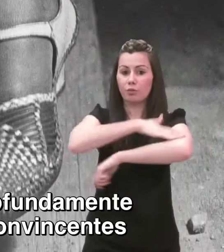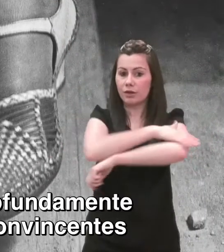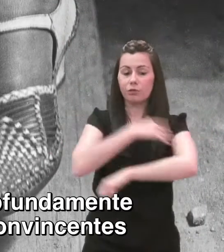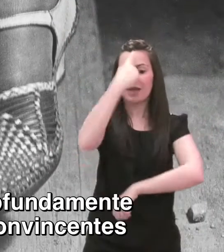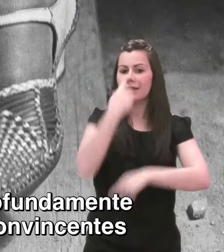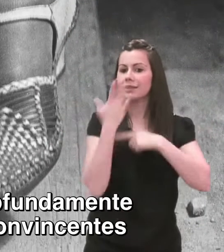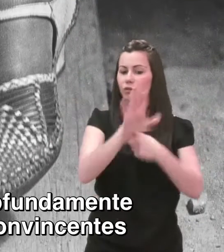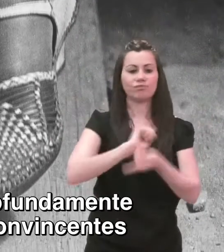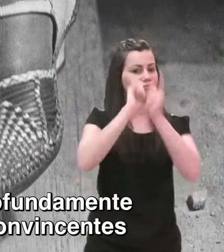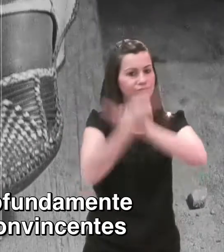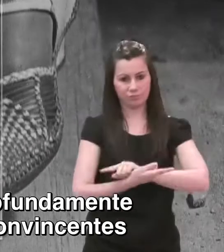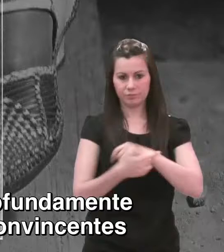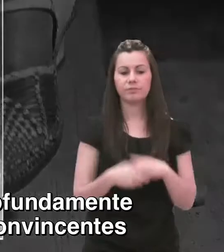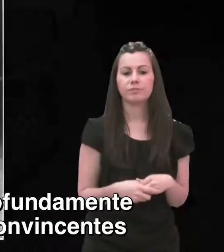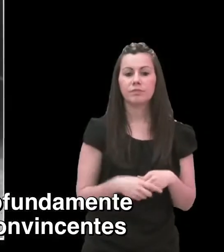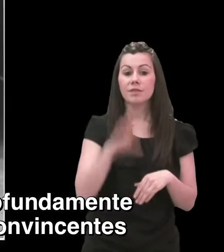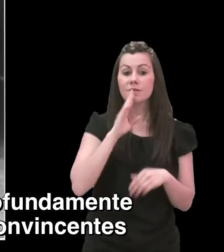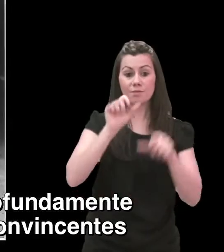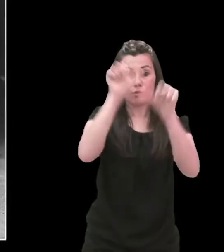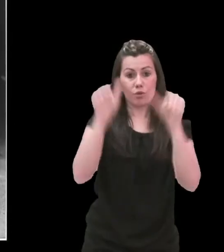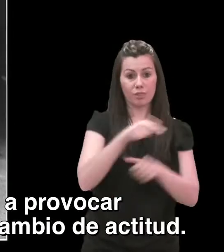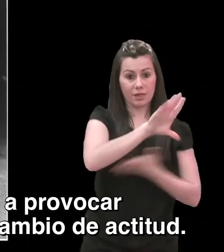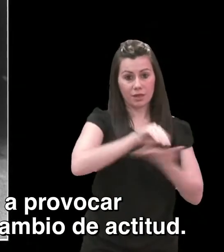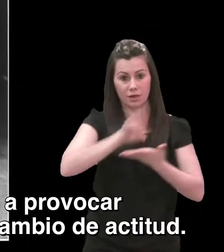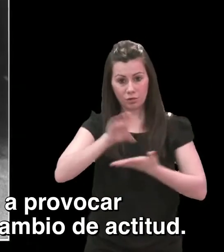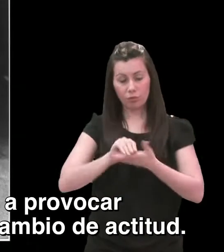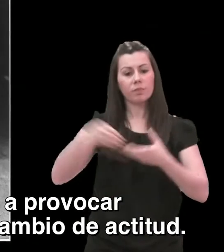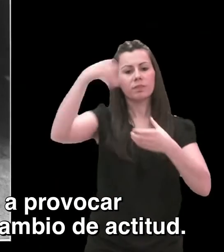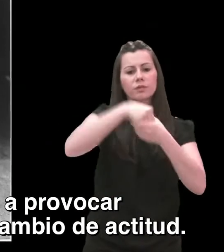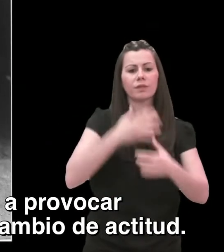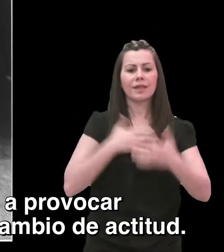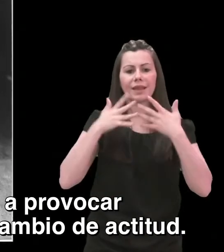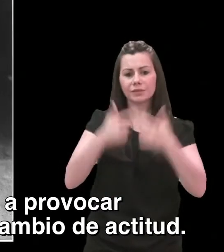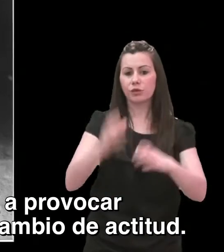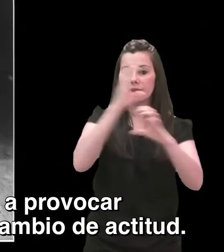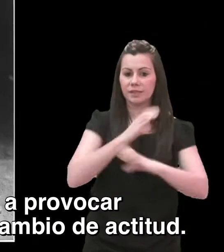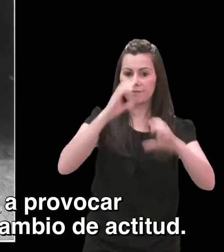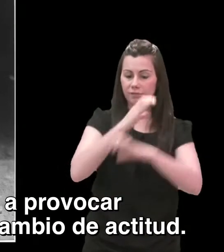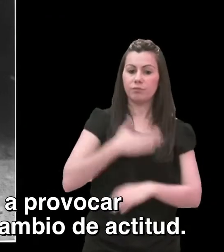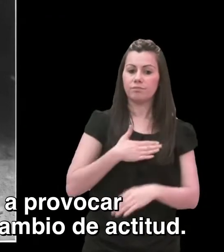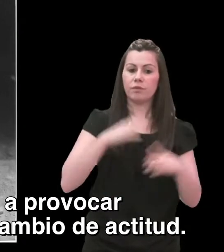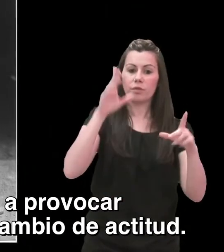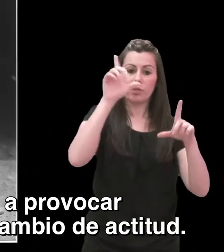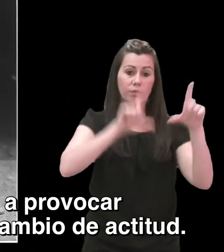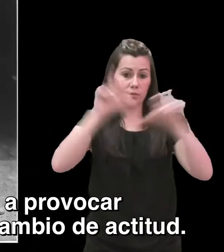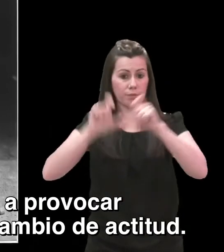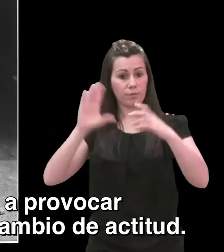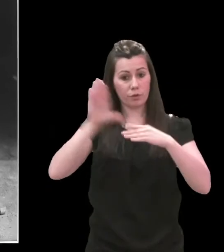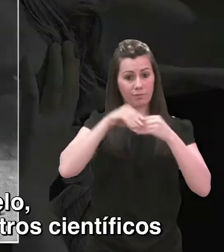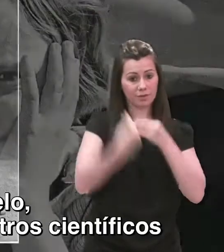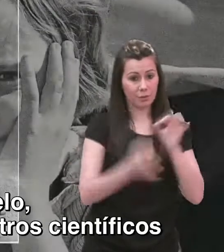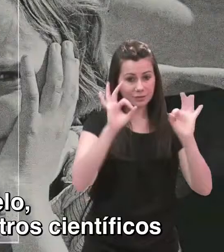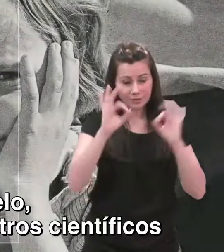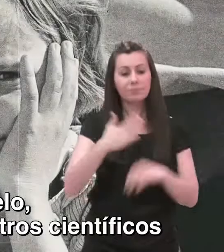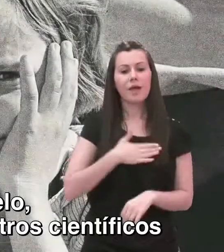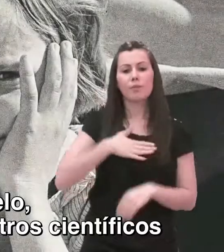imágenes profundamente conmovedoras y convincentes que contribuyeron a provocar en las instituciones un cambio de actitud.